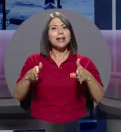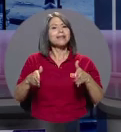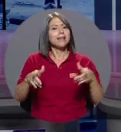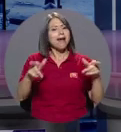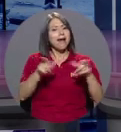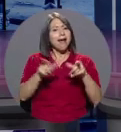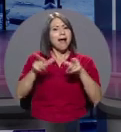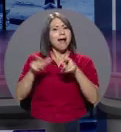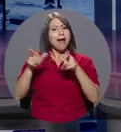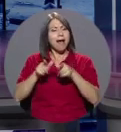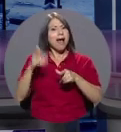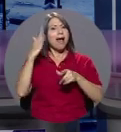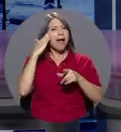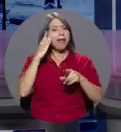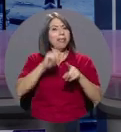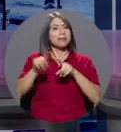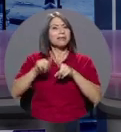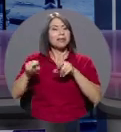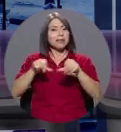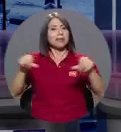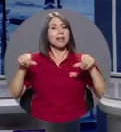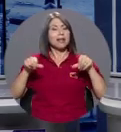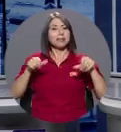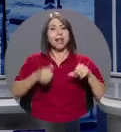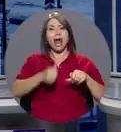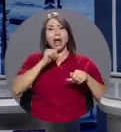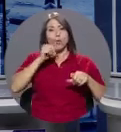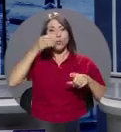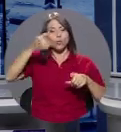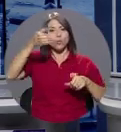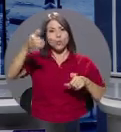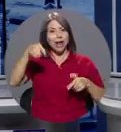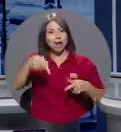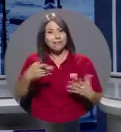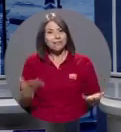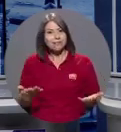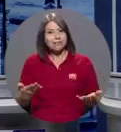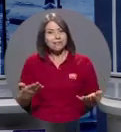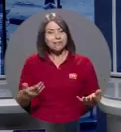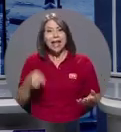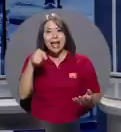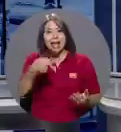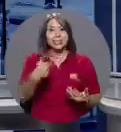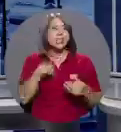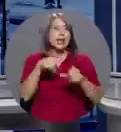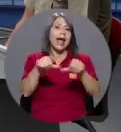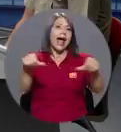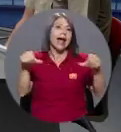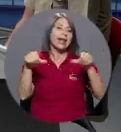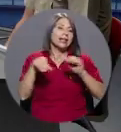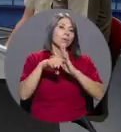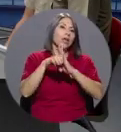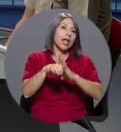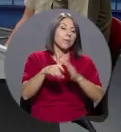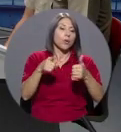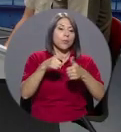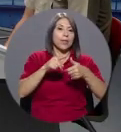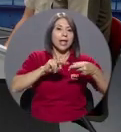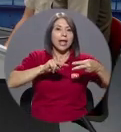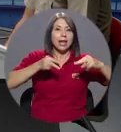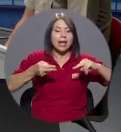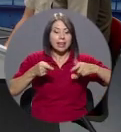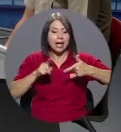profesionales formados en distintas áreas de la acuacultura. O sea, la acuacultura como tal tiene áreas, por ejemplo, para ver el